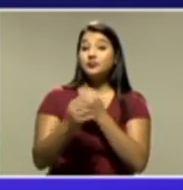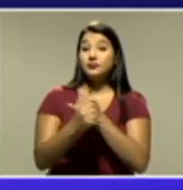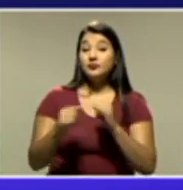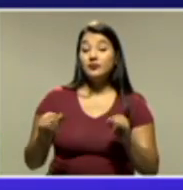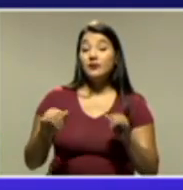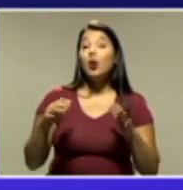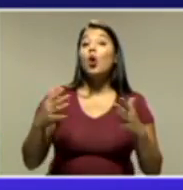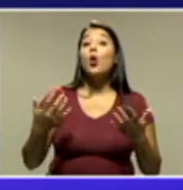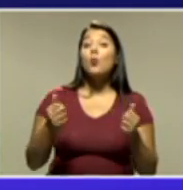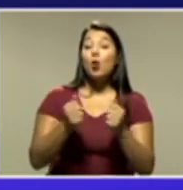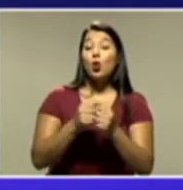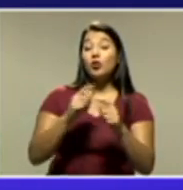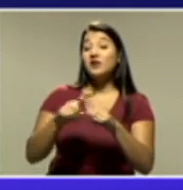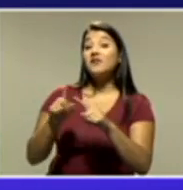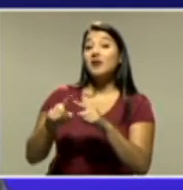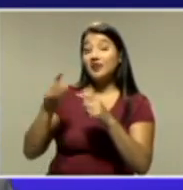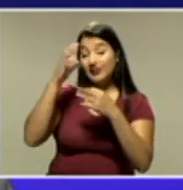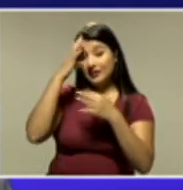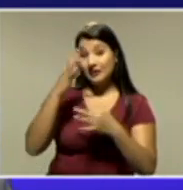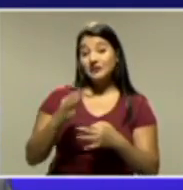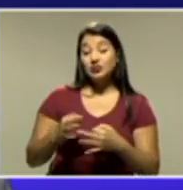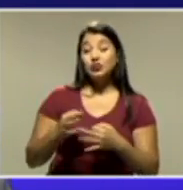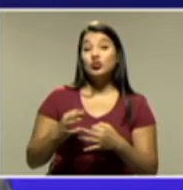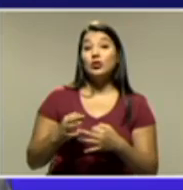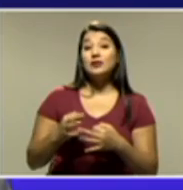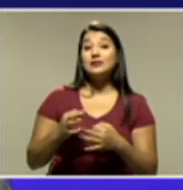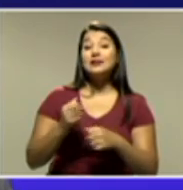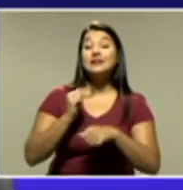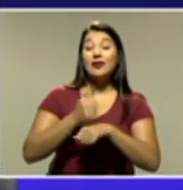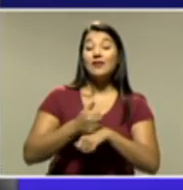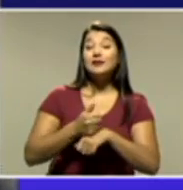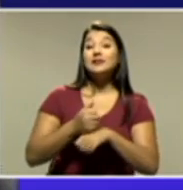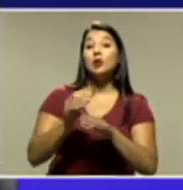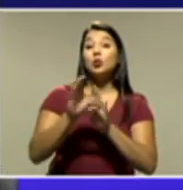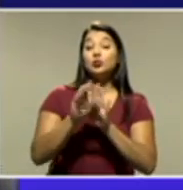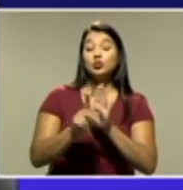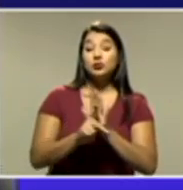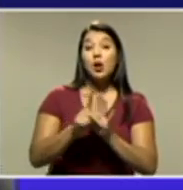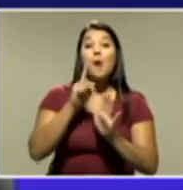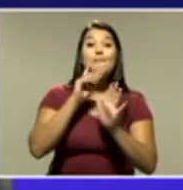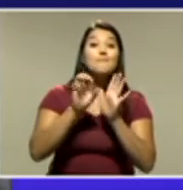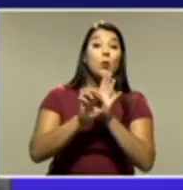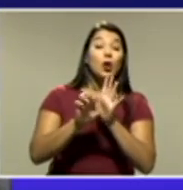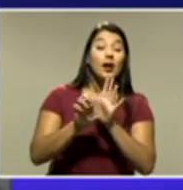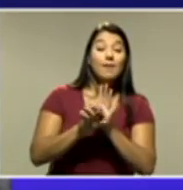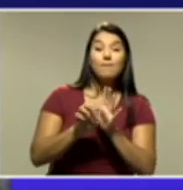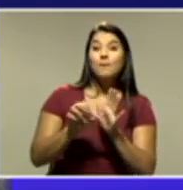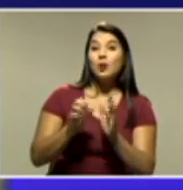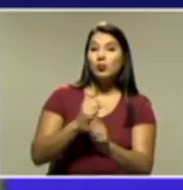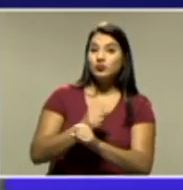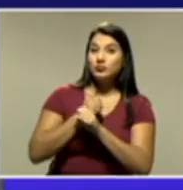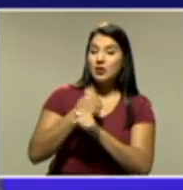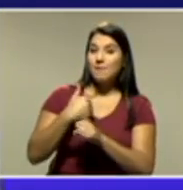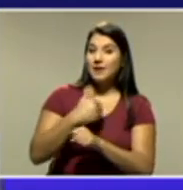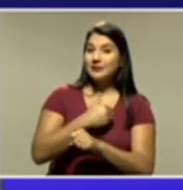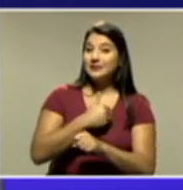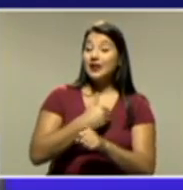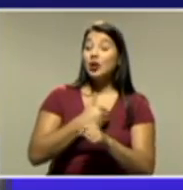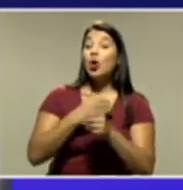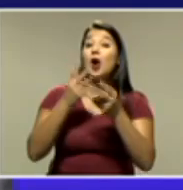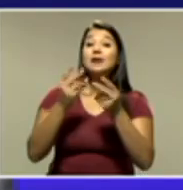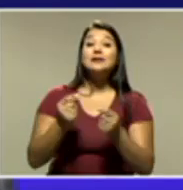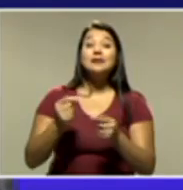de una serie de medidas que dispone directamente la Constitución. Por ejemplo, asegurar que el Ministerio de Hacienda no pueda